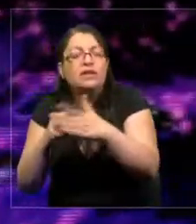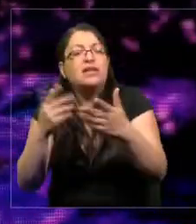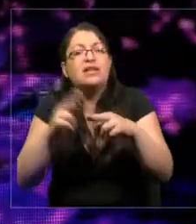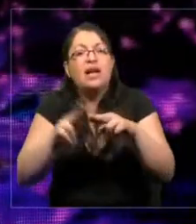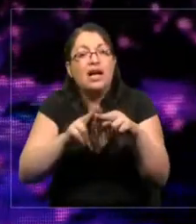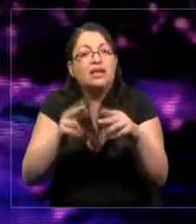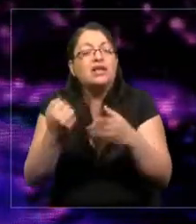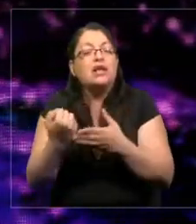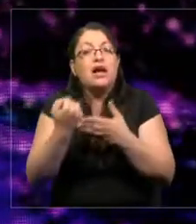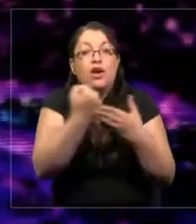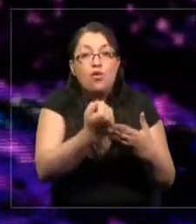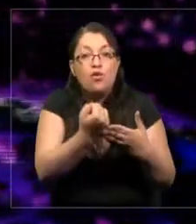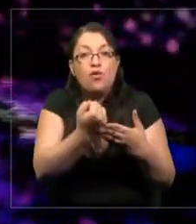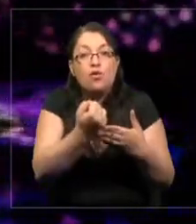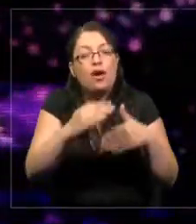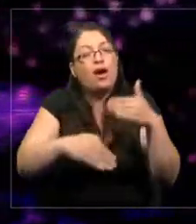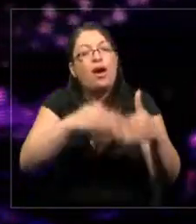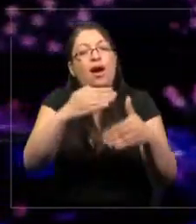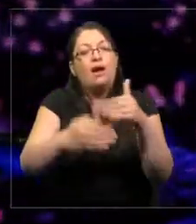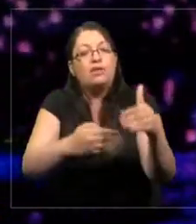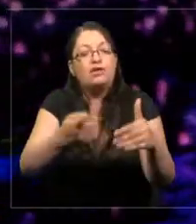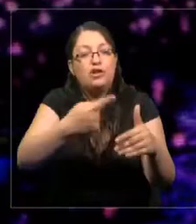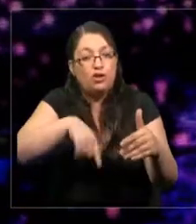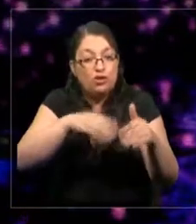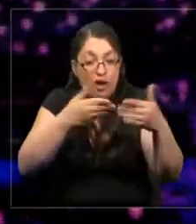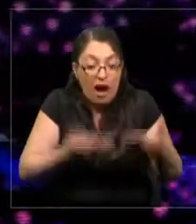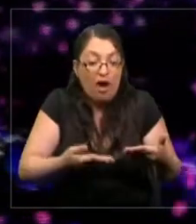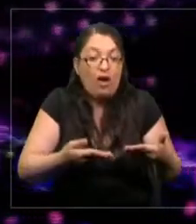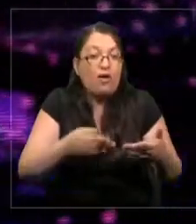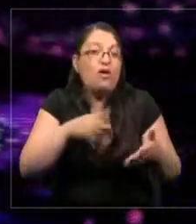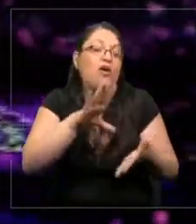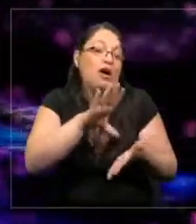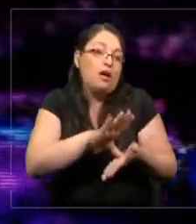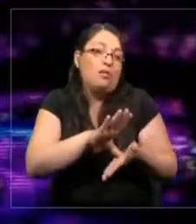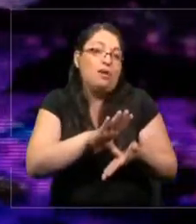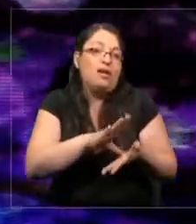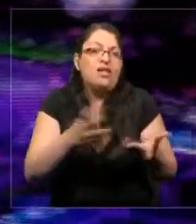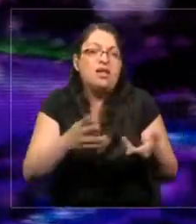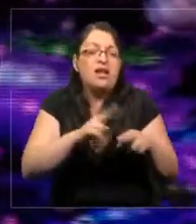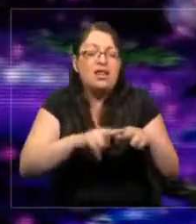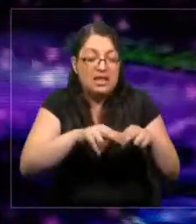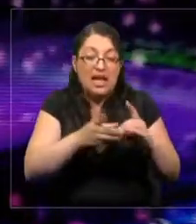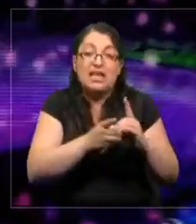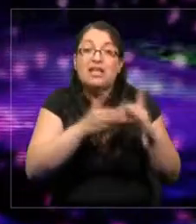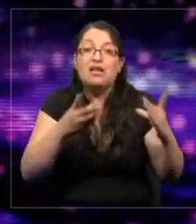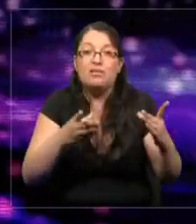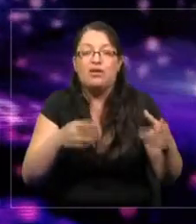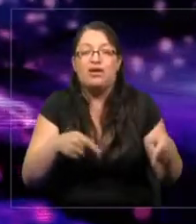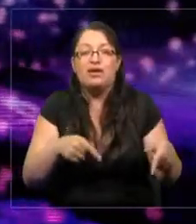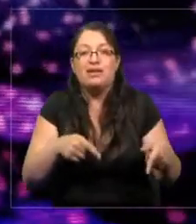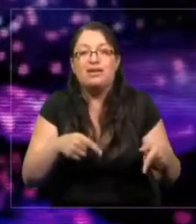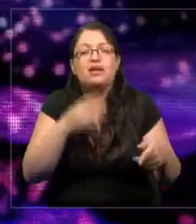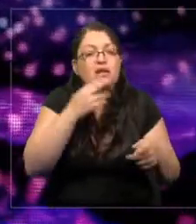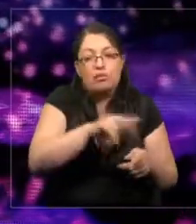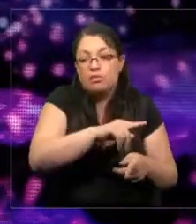pueden alimentar el proceso en el que nosotros estamos hoy día como país de construir esta democracia y viceversa en la medida en que